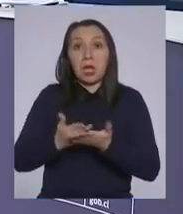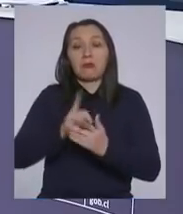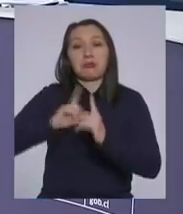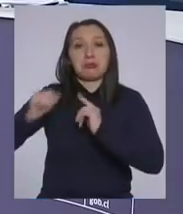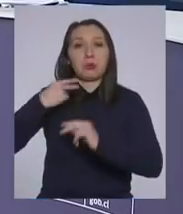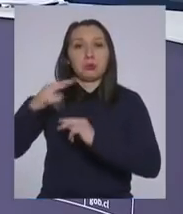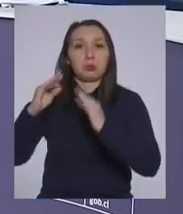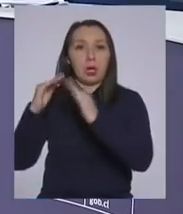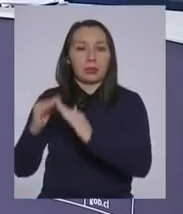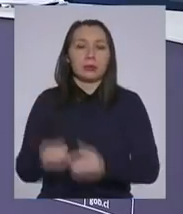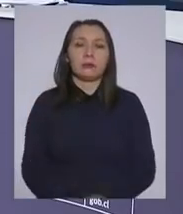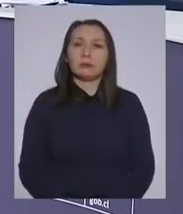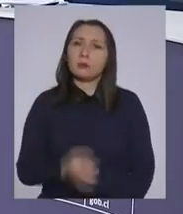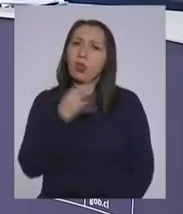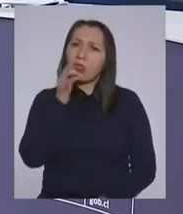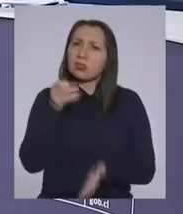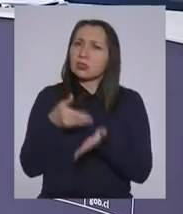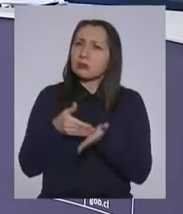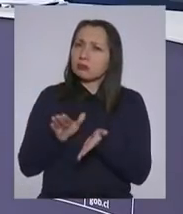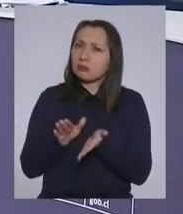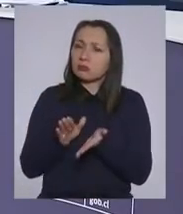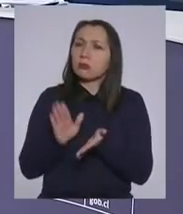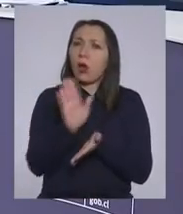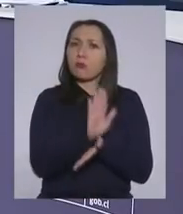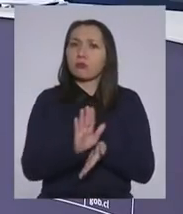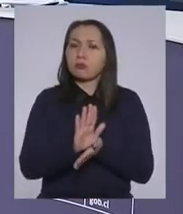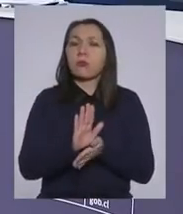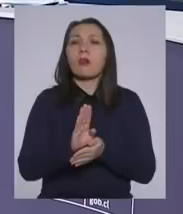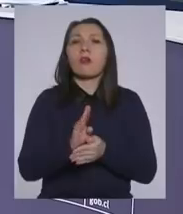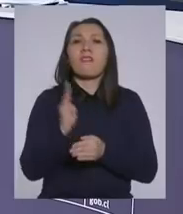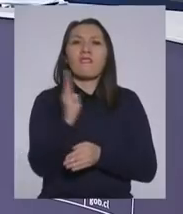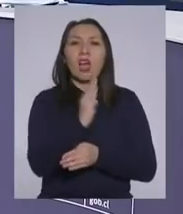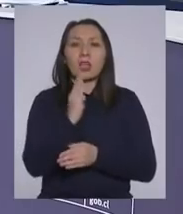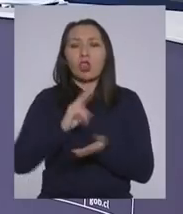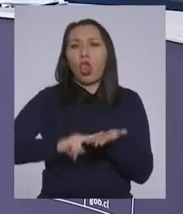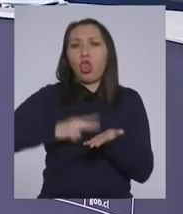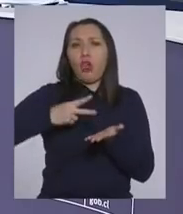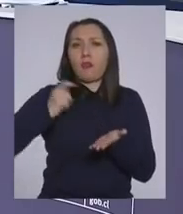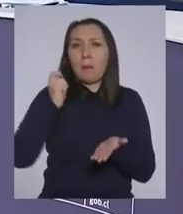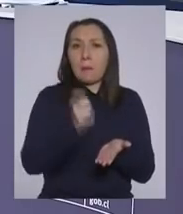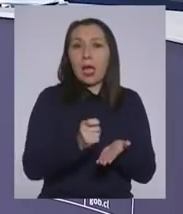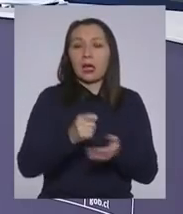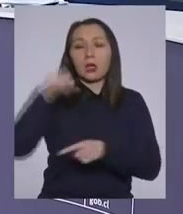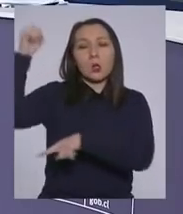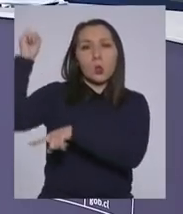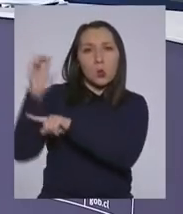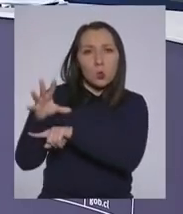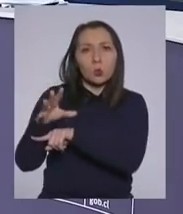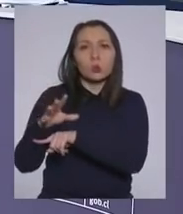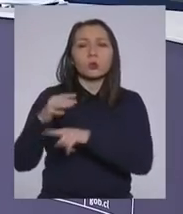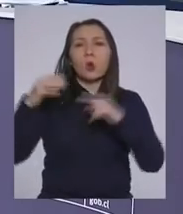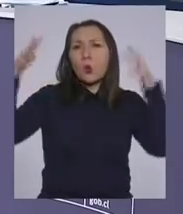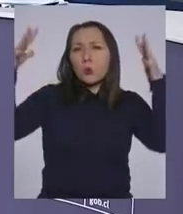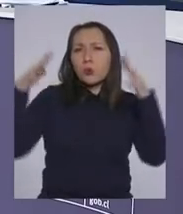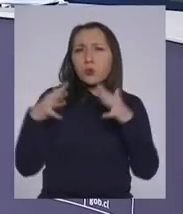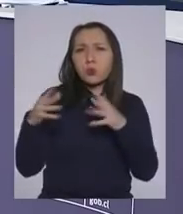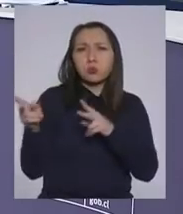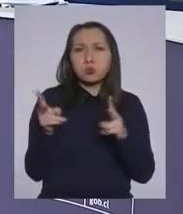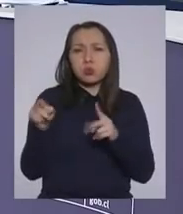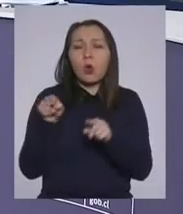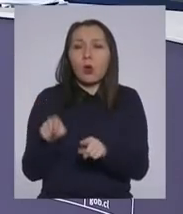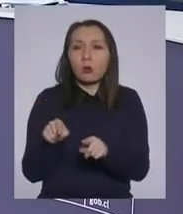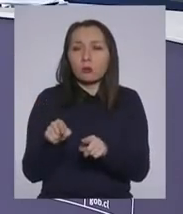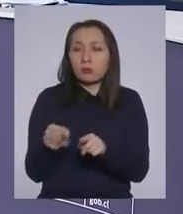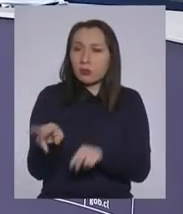Subsecretario, entonces se descarta que la mantención básica del recinto esté duplicada, me refiero a electricidad, aire acondicionado, y